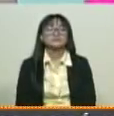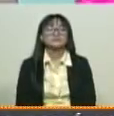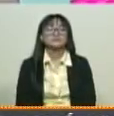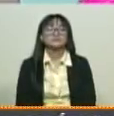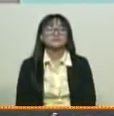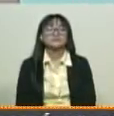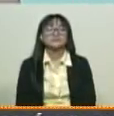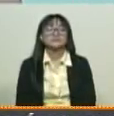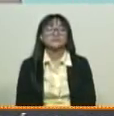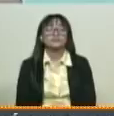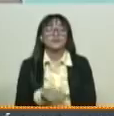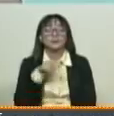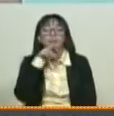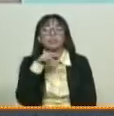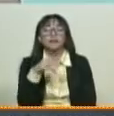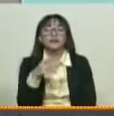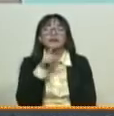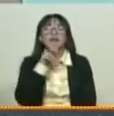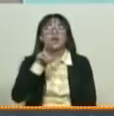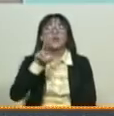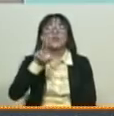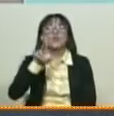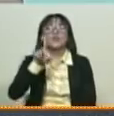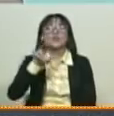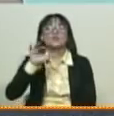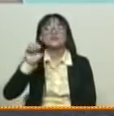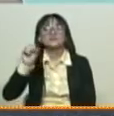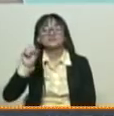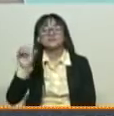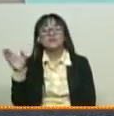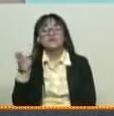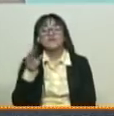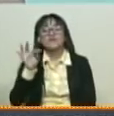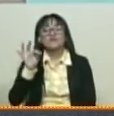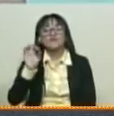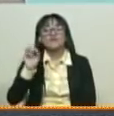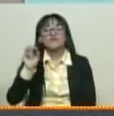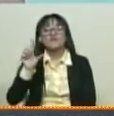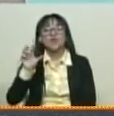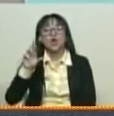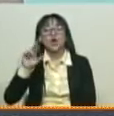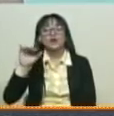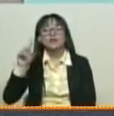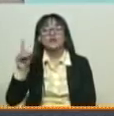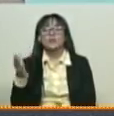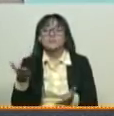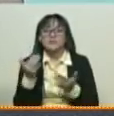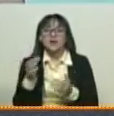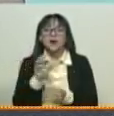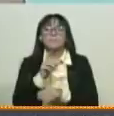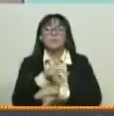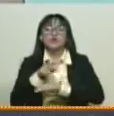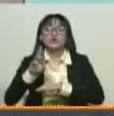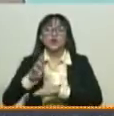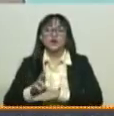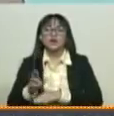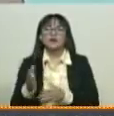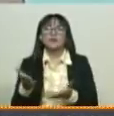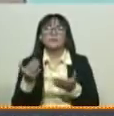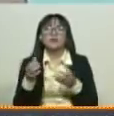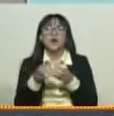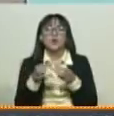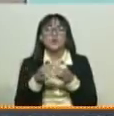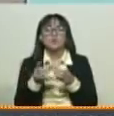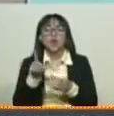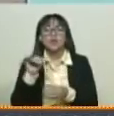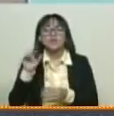Florido, que fue a Puerto Rico a pedir que Puerto Rico convocara al extinto Grupo de